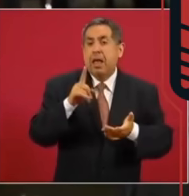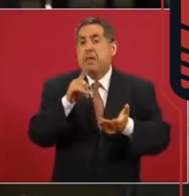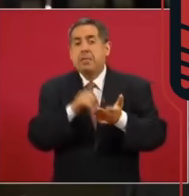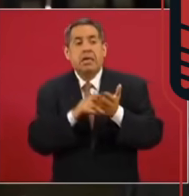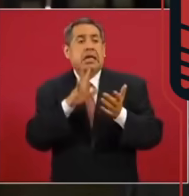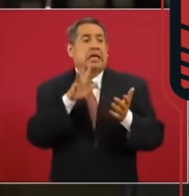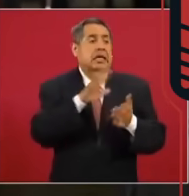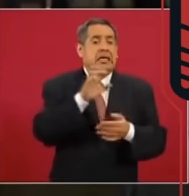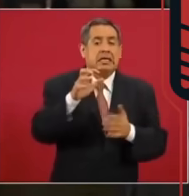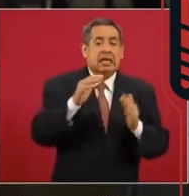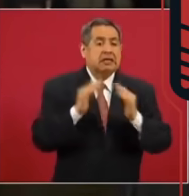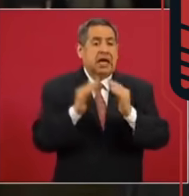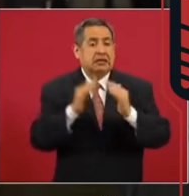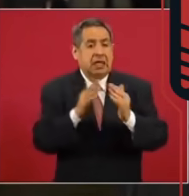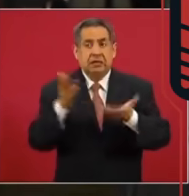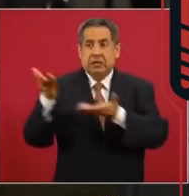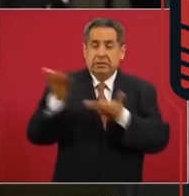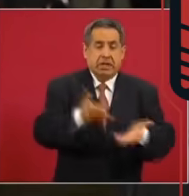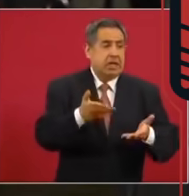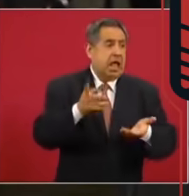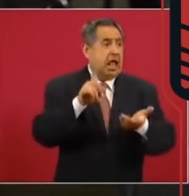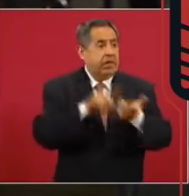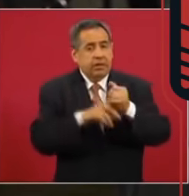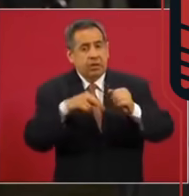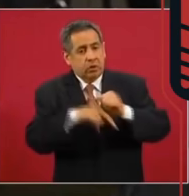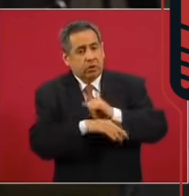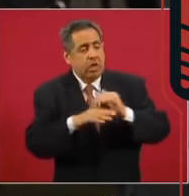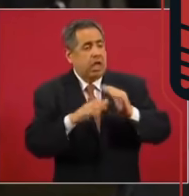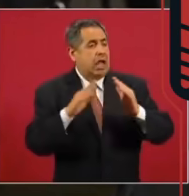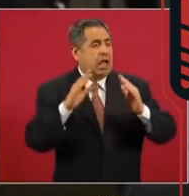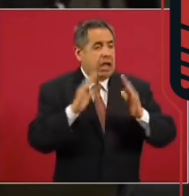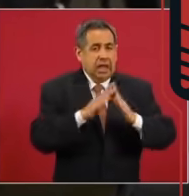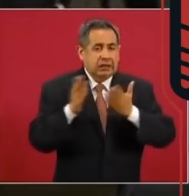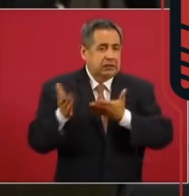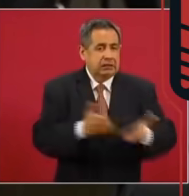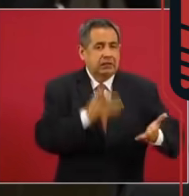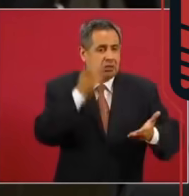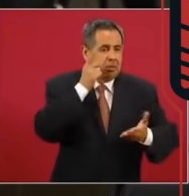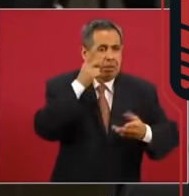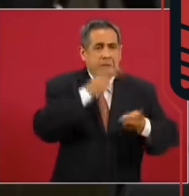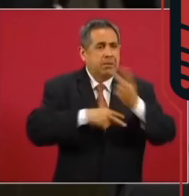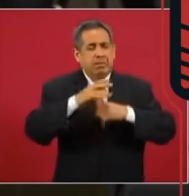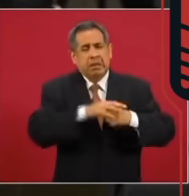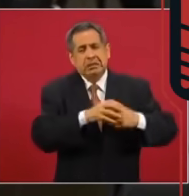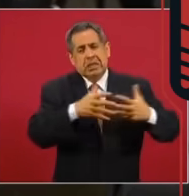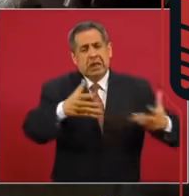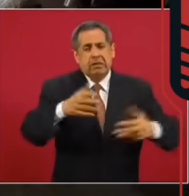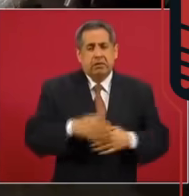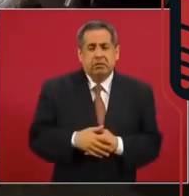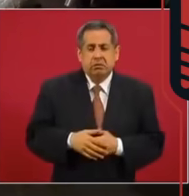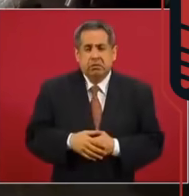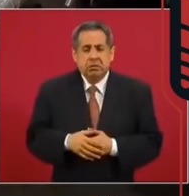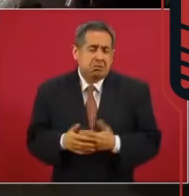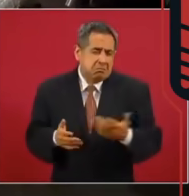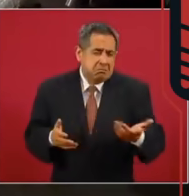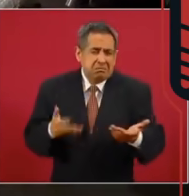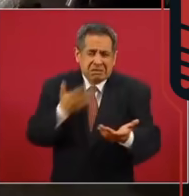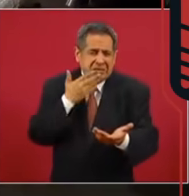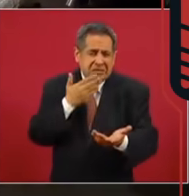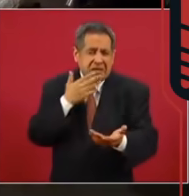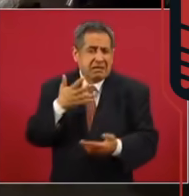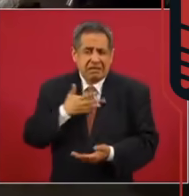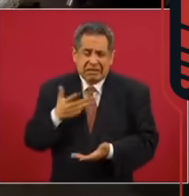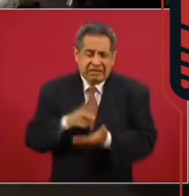1,000 o 500 casas para quien quisiera quedarse a acampar ahí para pues que se hiciera más grande el movimiento? Pues es su derecho de ellos,